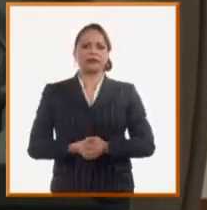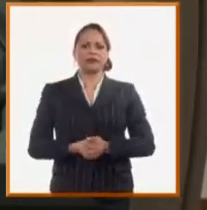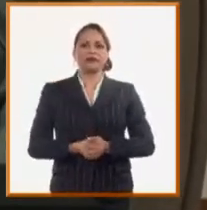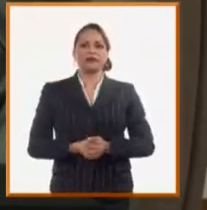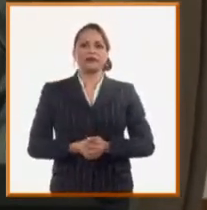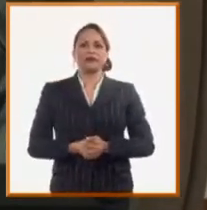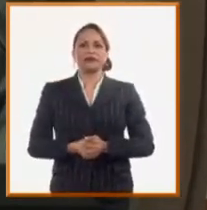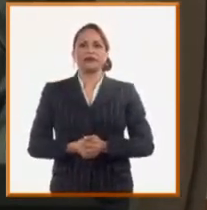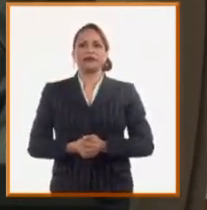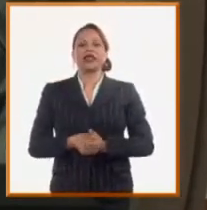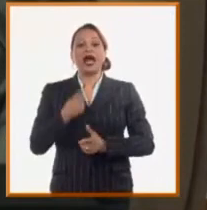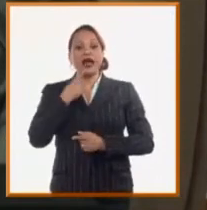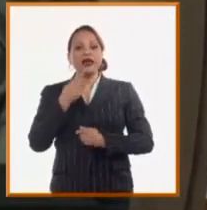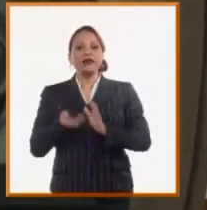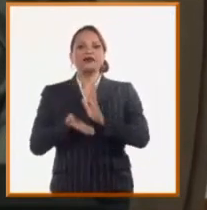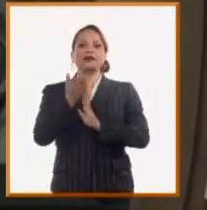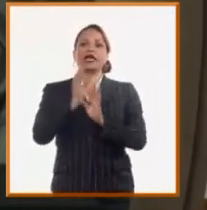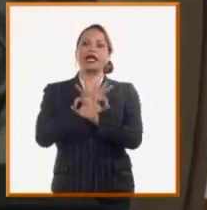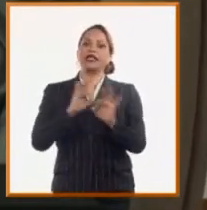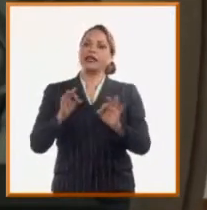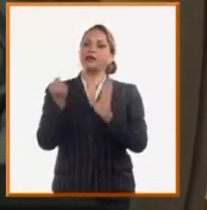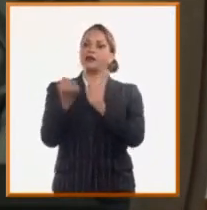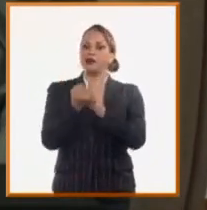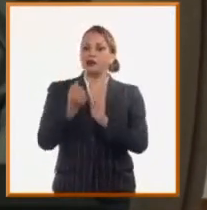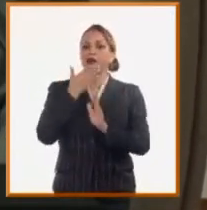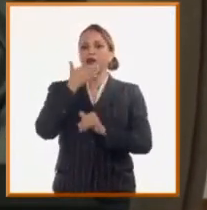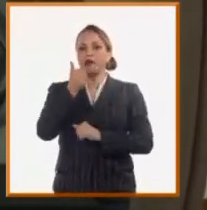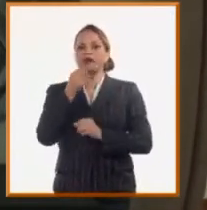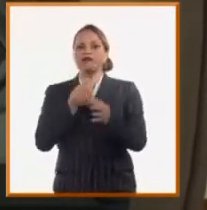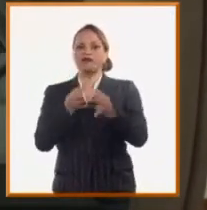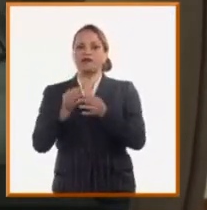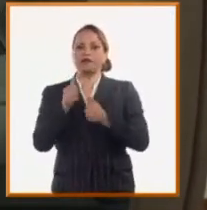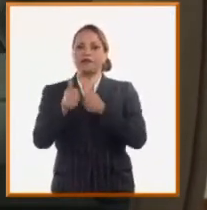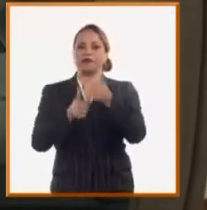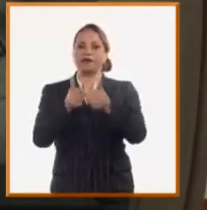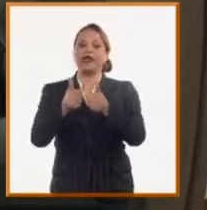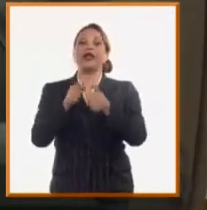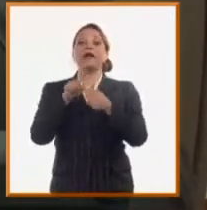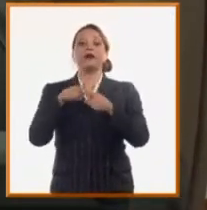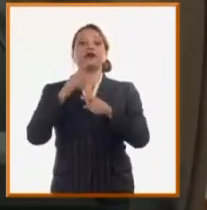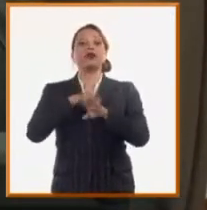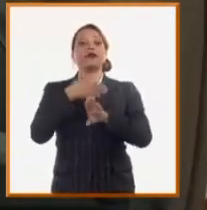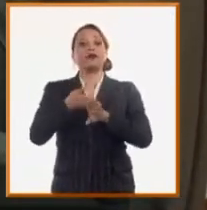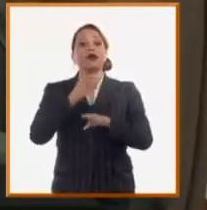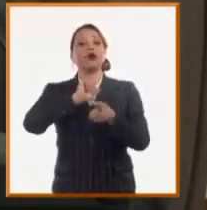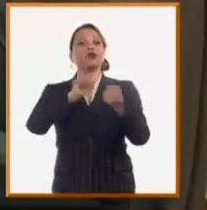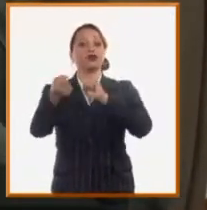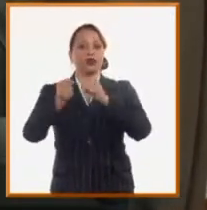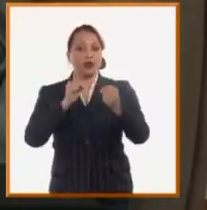Y ahí vamos a dar un salto de calidad en la aprobación, en el rigor. Pero después también hay que controlar.